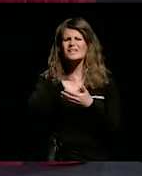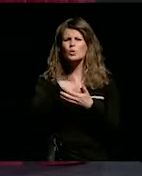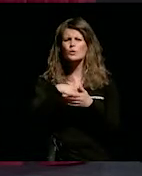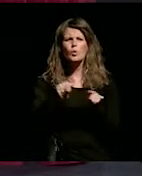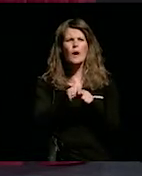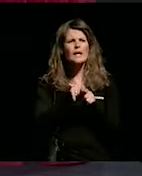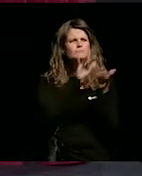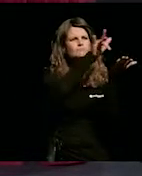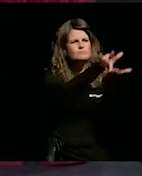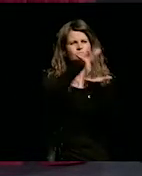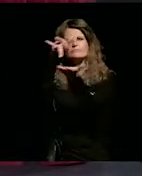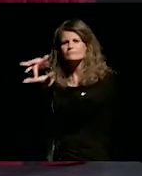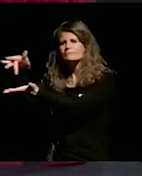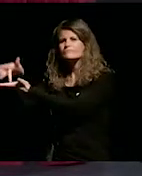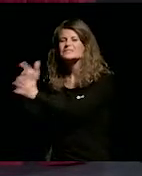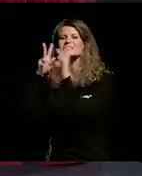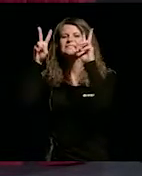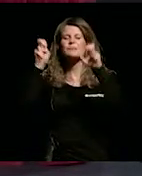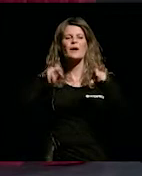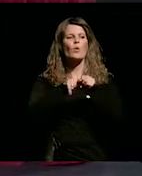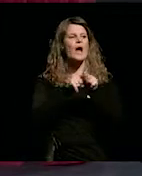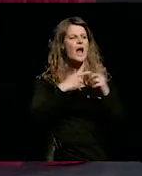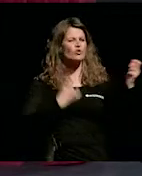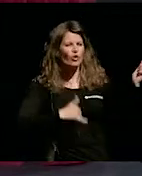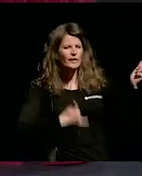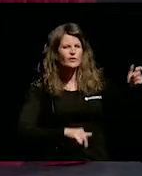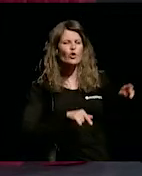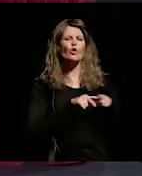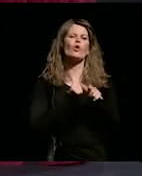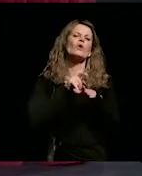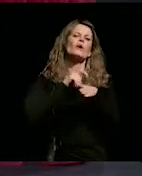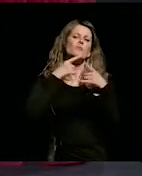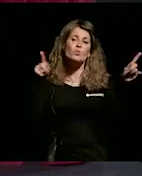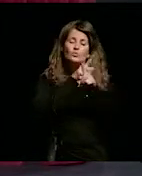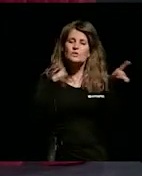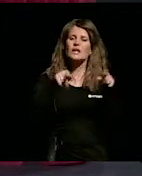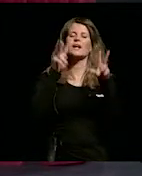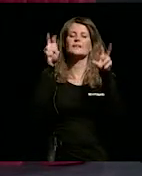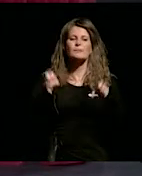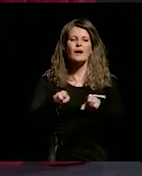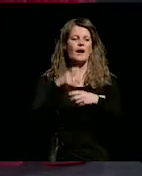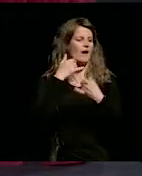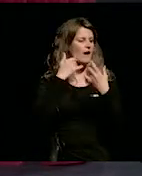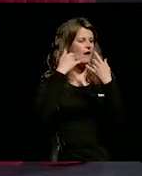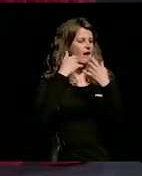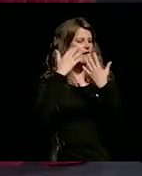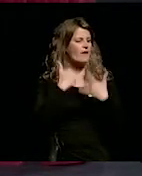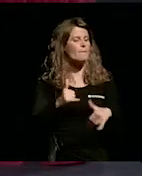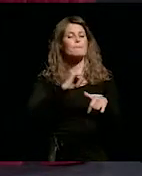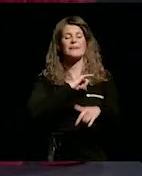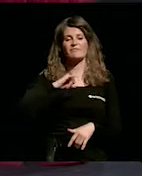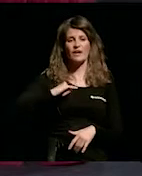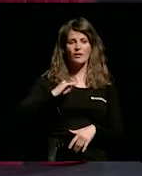tours en rock and roll, fiestas privadas para la familia real, shows en festivales artísticos y espectáculos